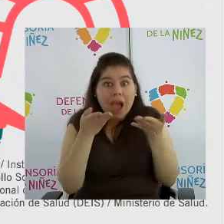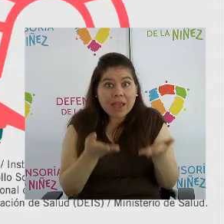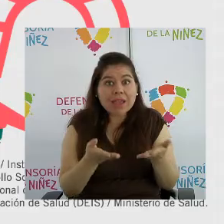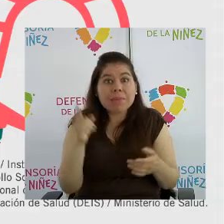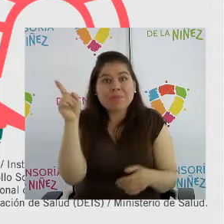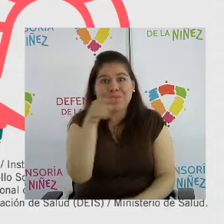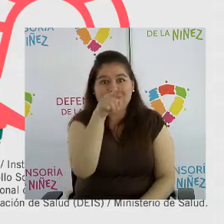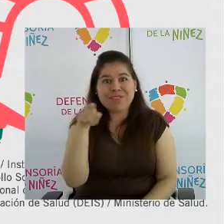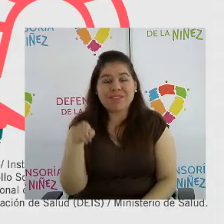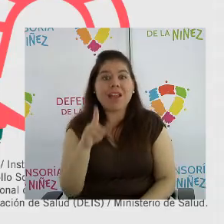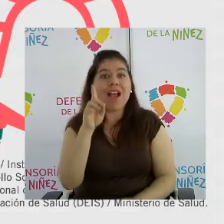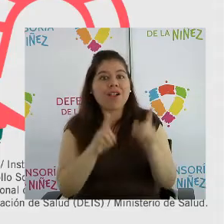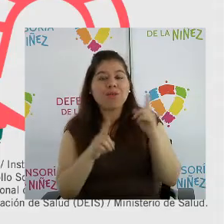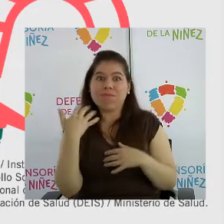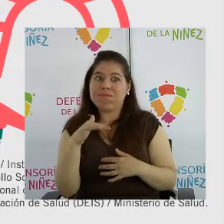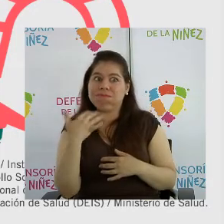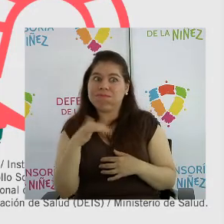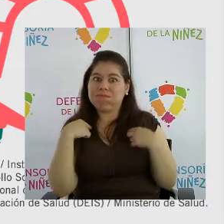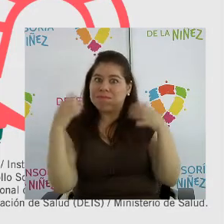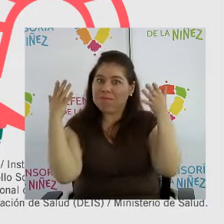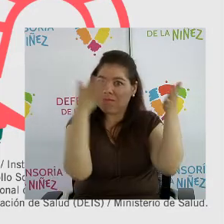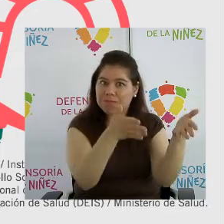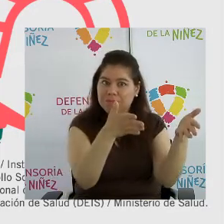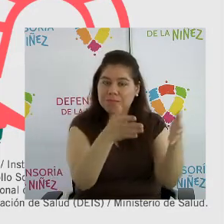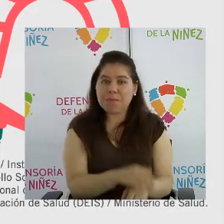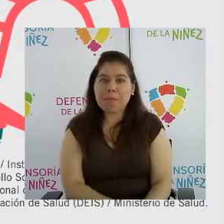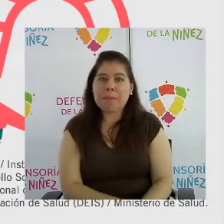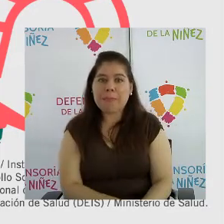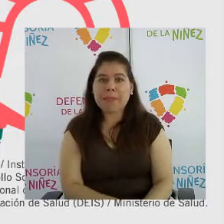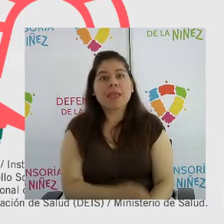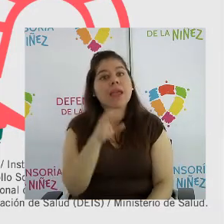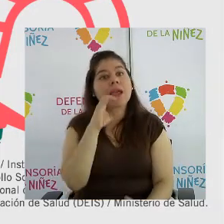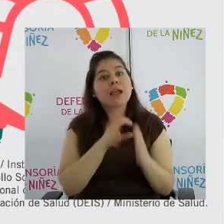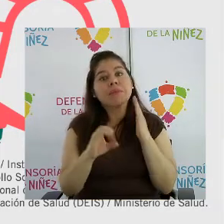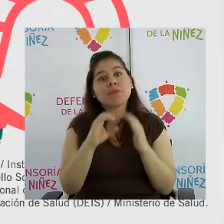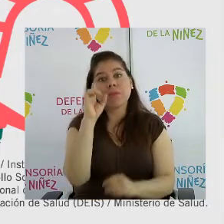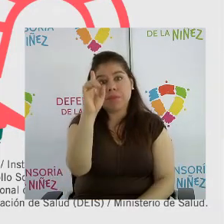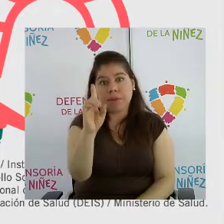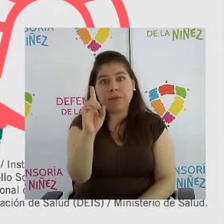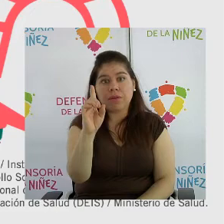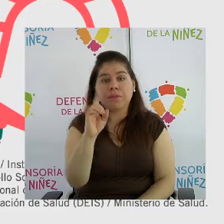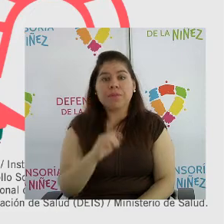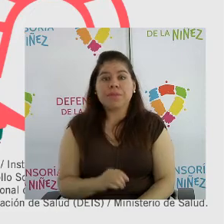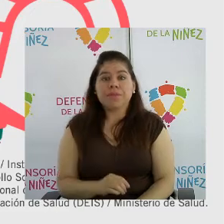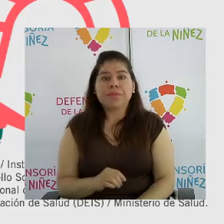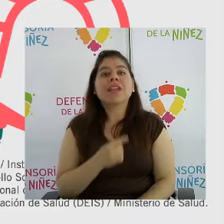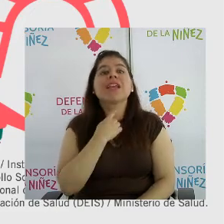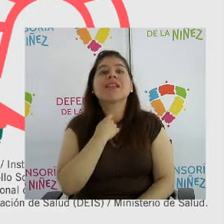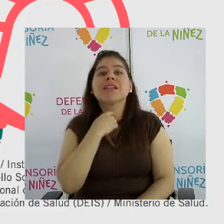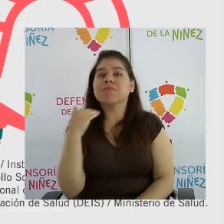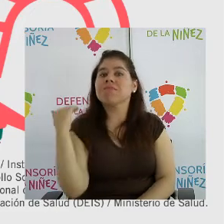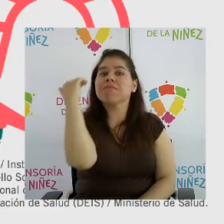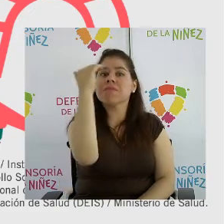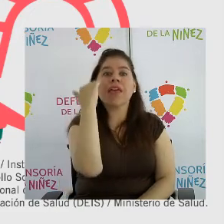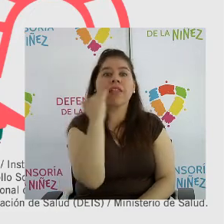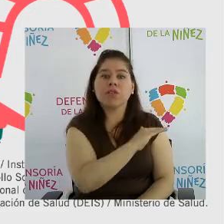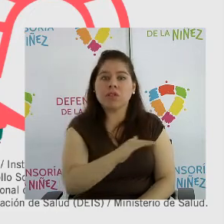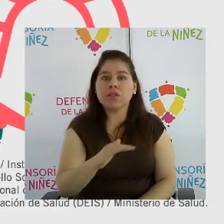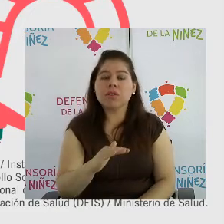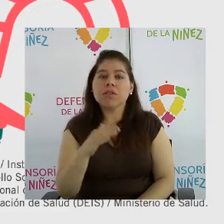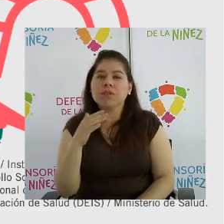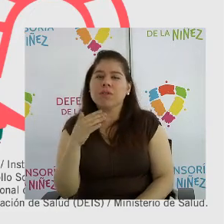que resultan relevantes de atender. En relación con el capítulo 1 vinculado al interés superior del niño, nos parece muy